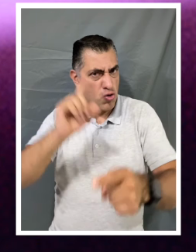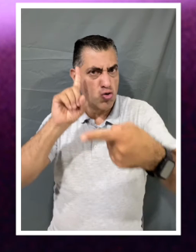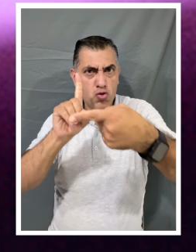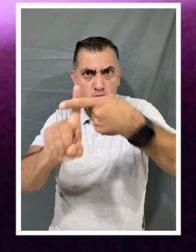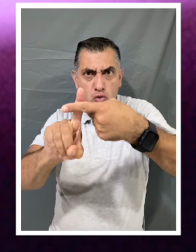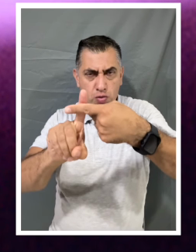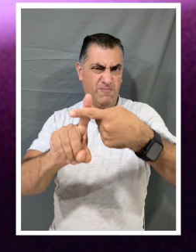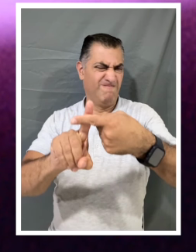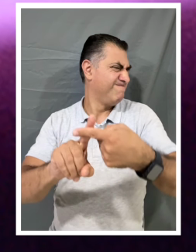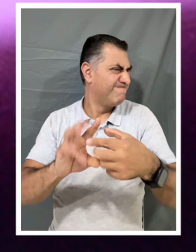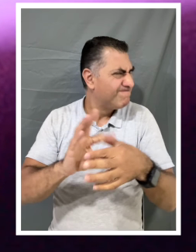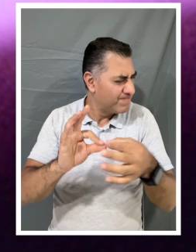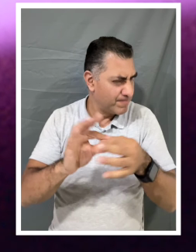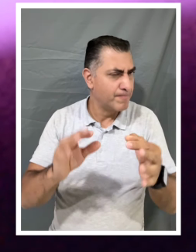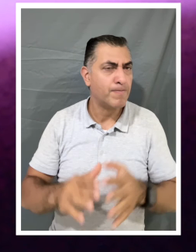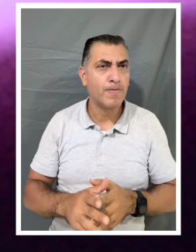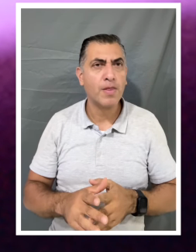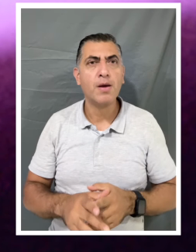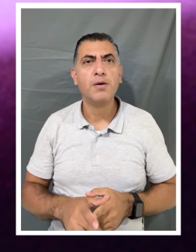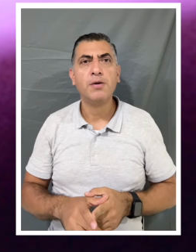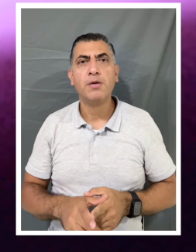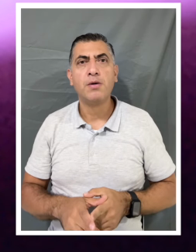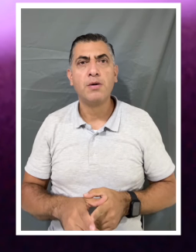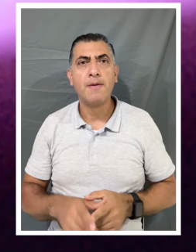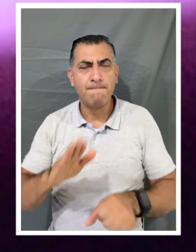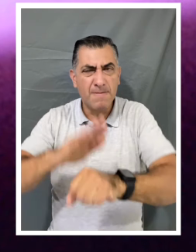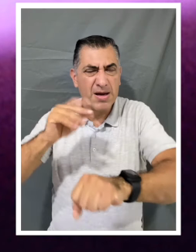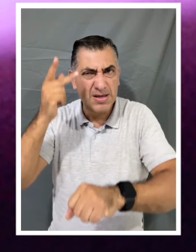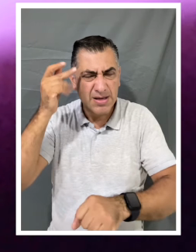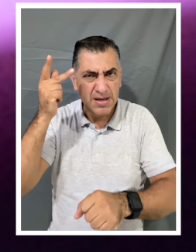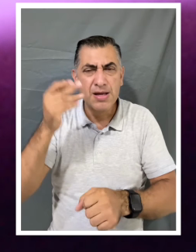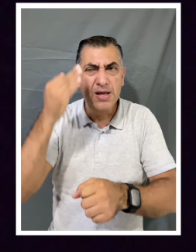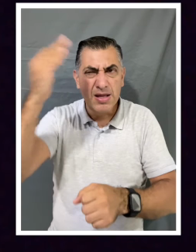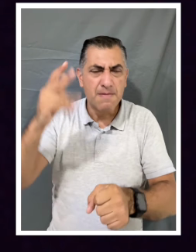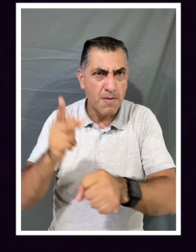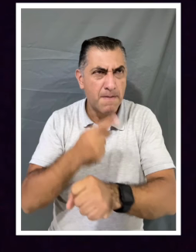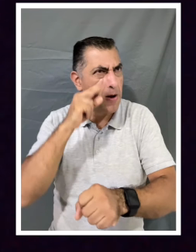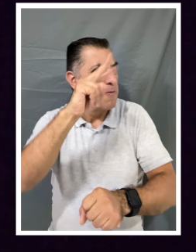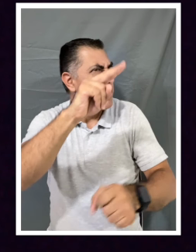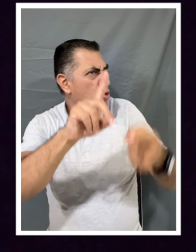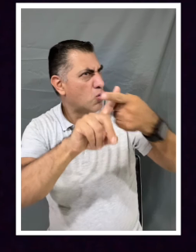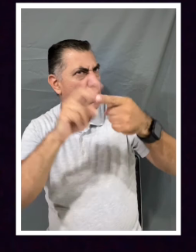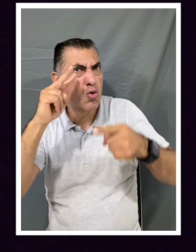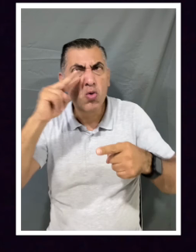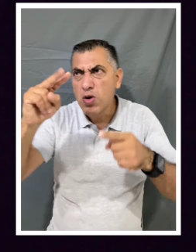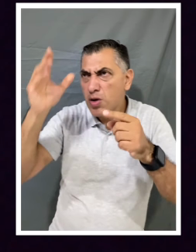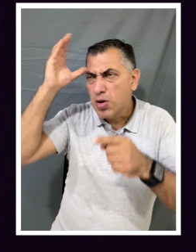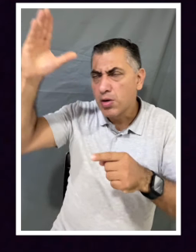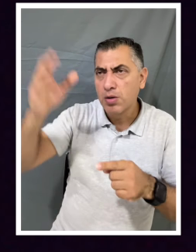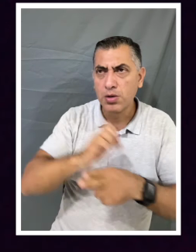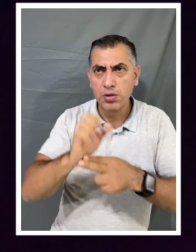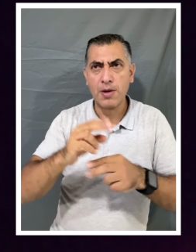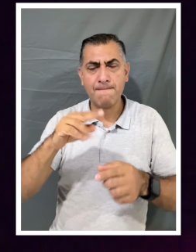cruz eso qué quiere decir cuando mientras Mientras más tiempo pases viendo a la cruz viendo a Jesucristo te prometo que